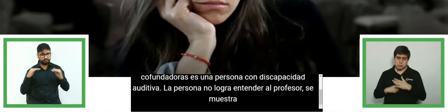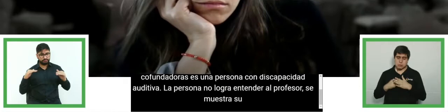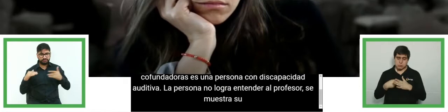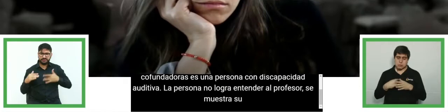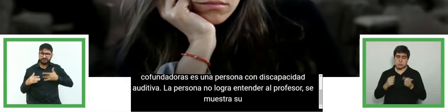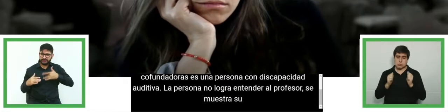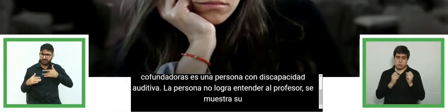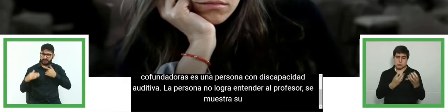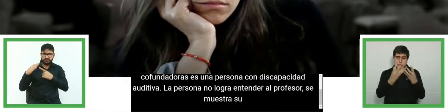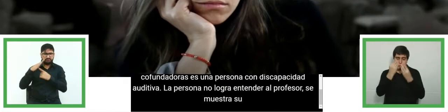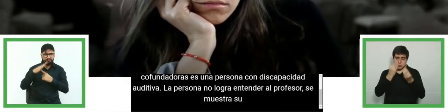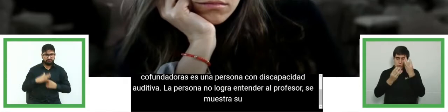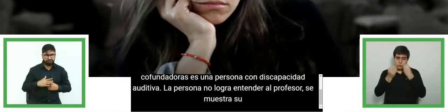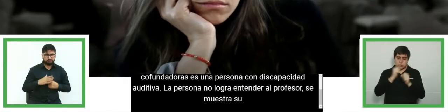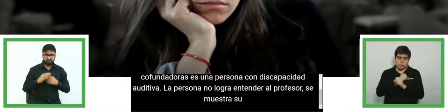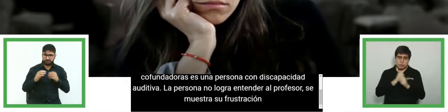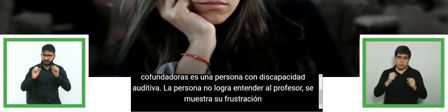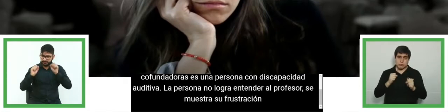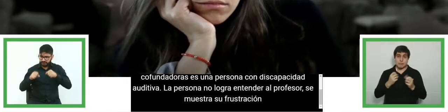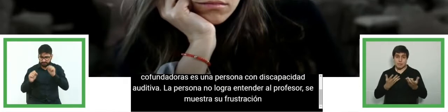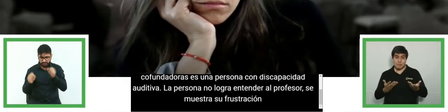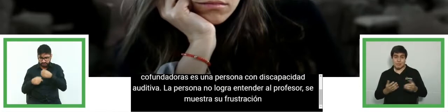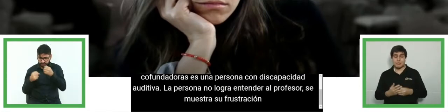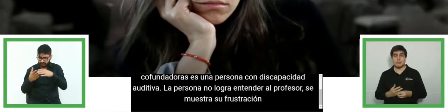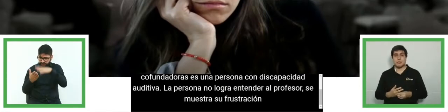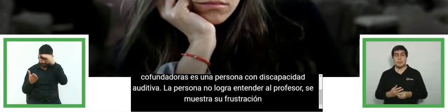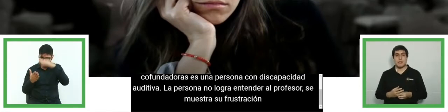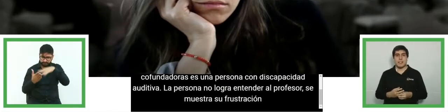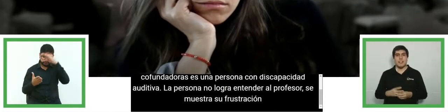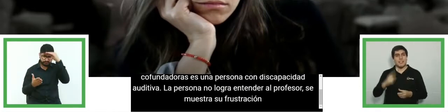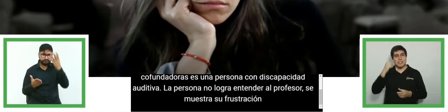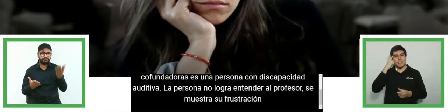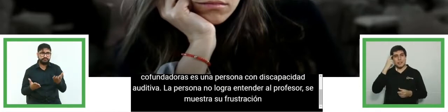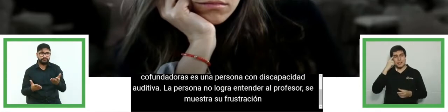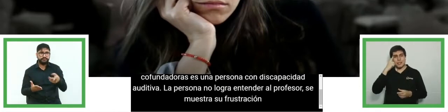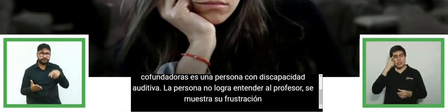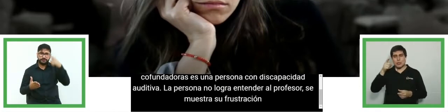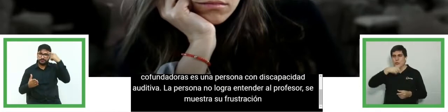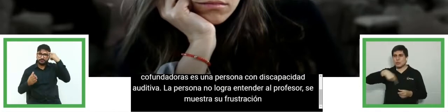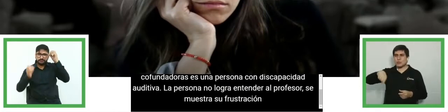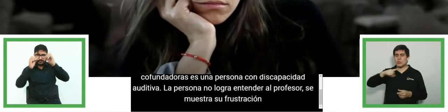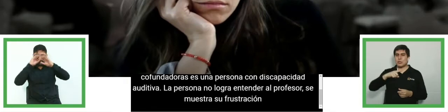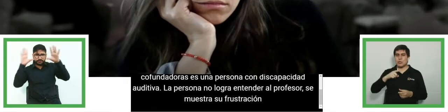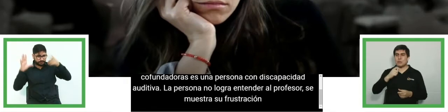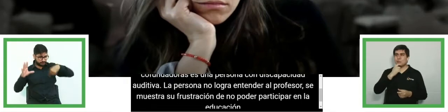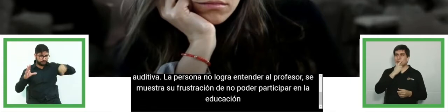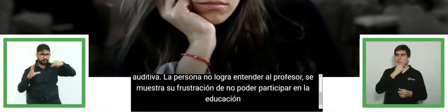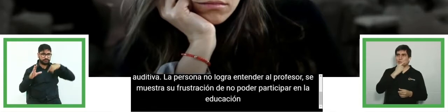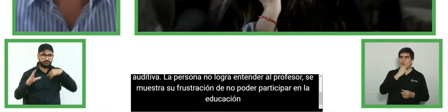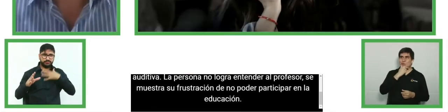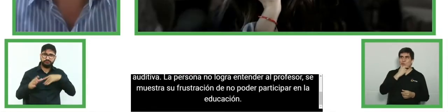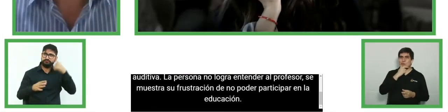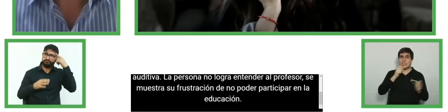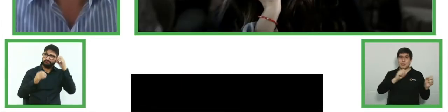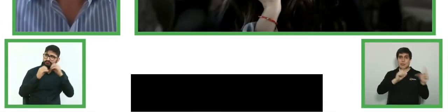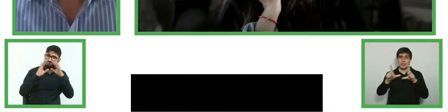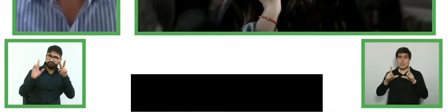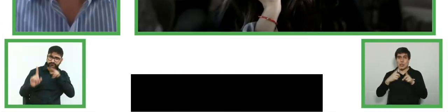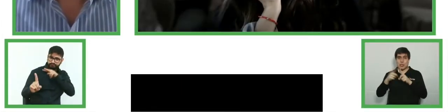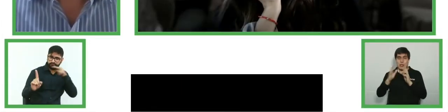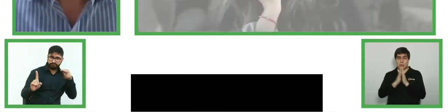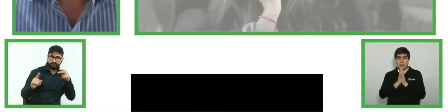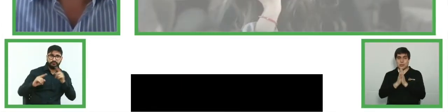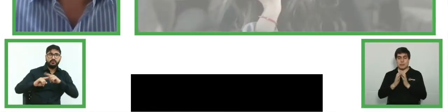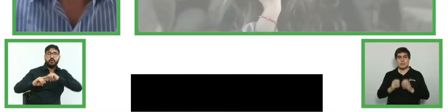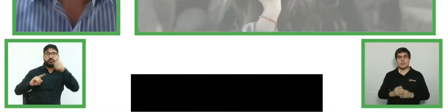educación. Desde este punto de vista, nosotros nos preguntamos, y acá se puede lanzar la siguiente, por favor, nos preguntamos,